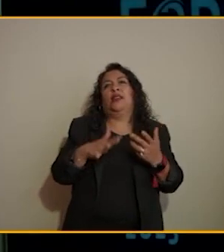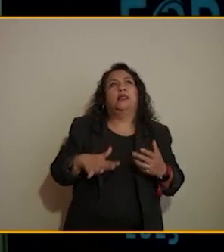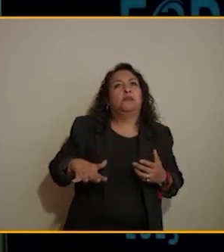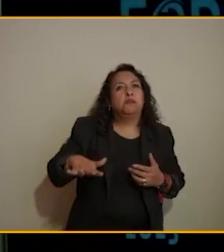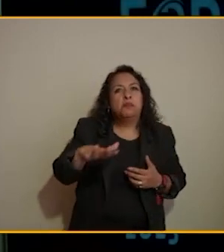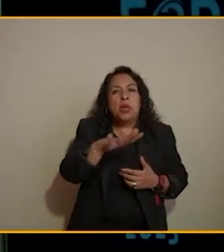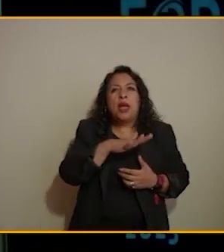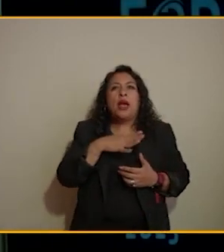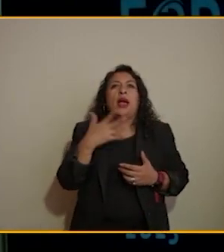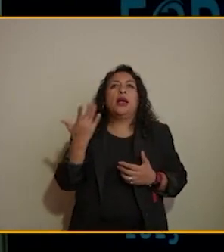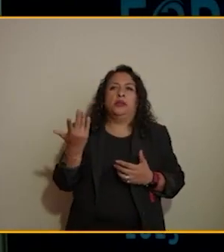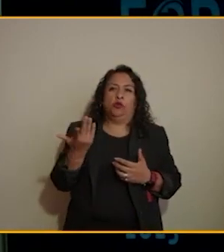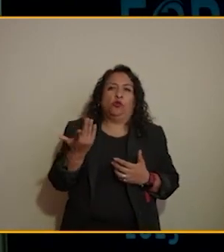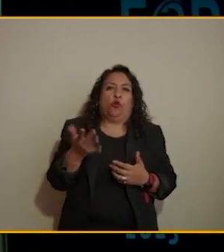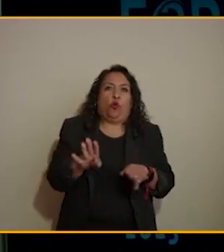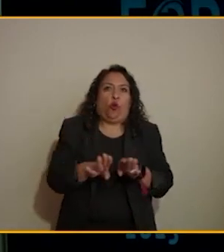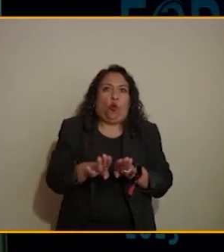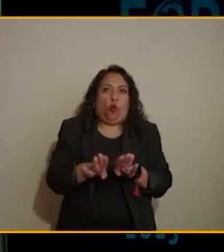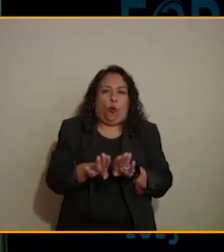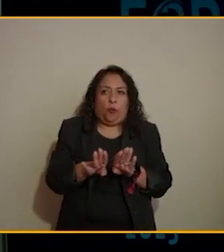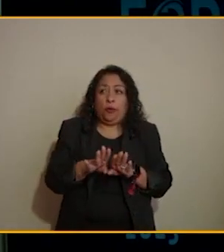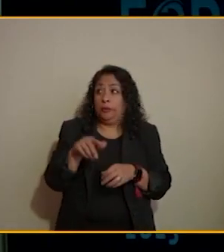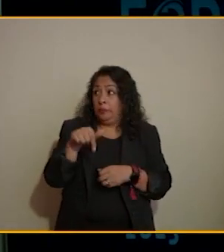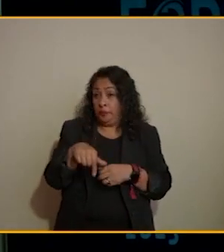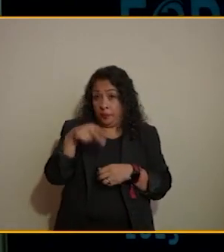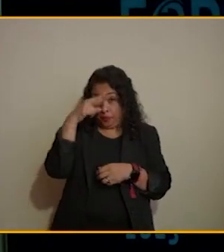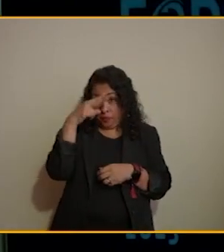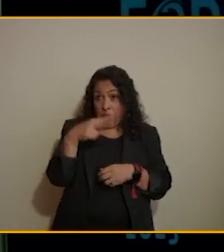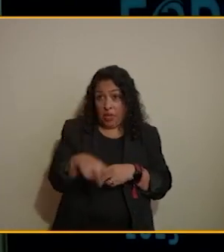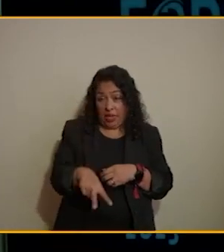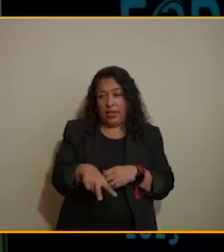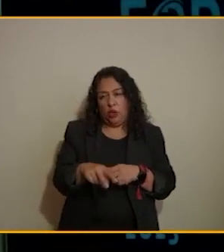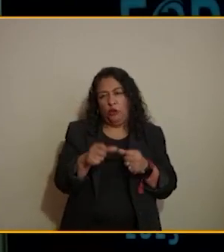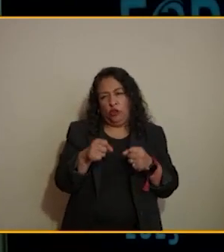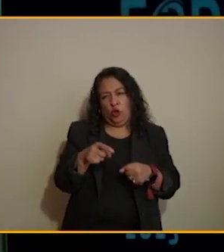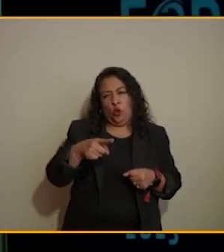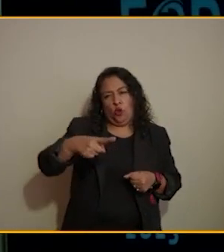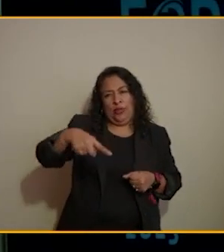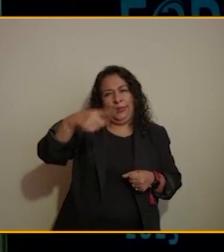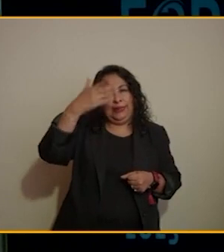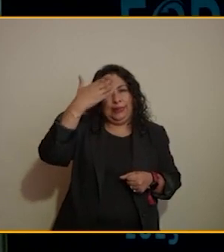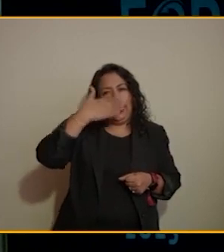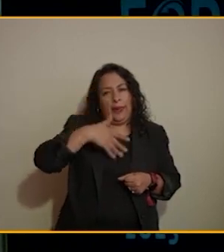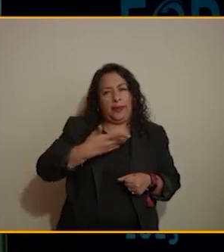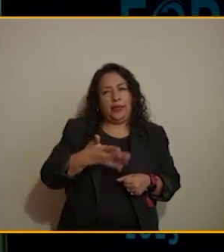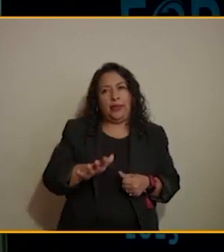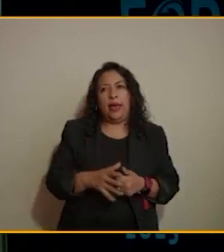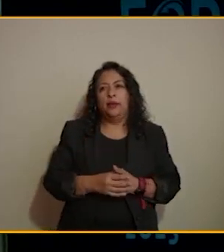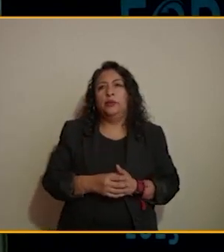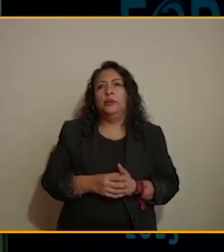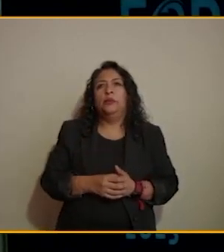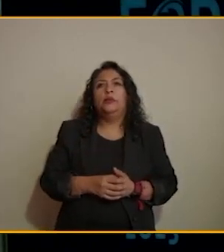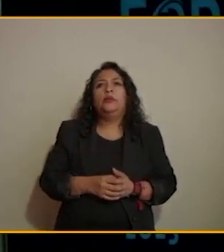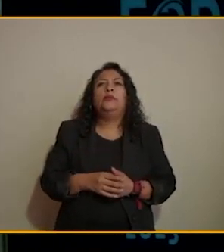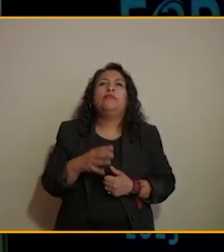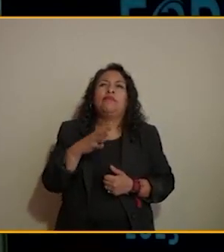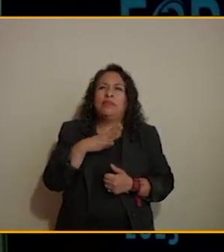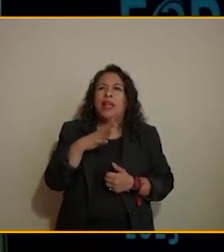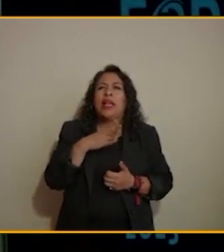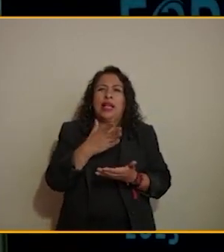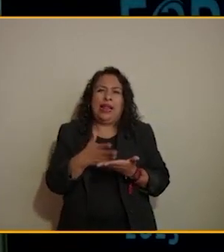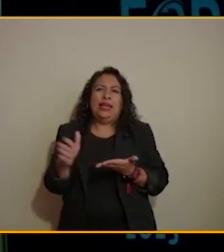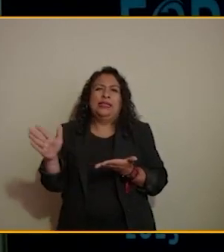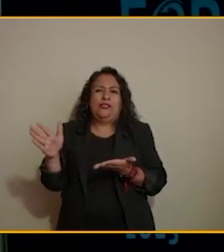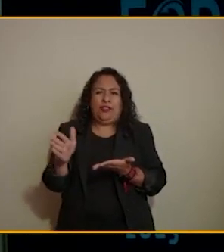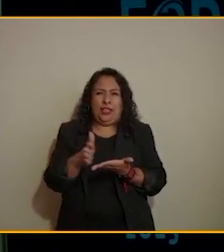espacio, todo este ecosistema. Aquí en México, seguramente ustedes lo saben también, hubo una